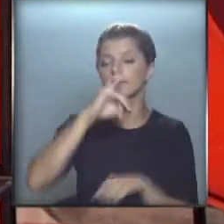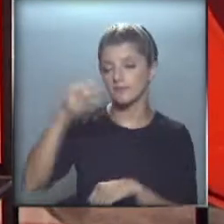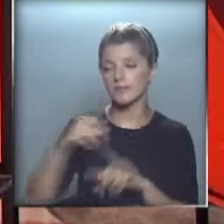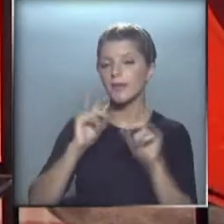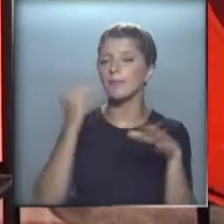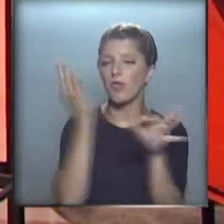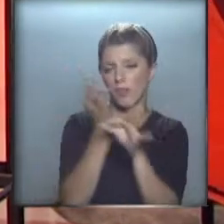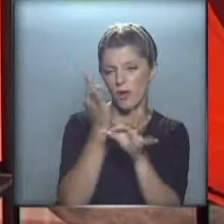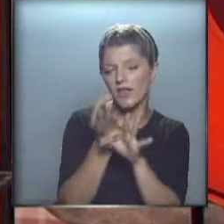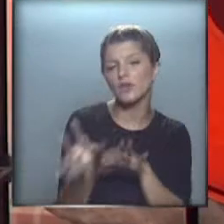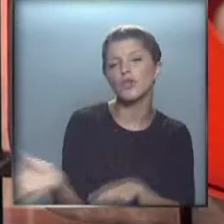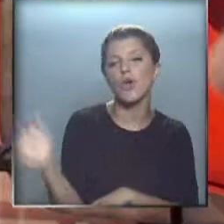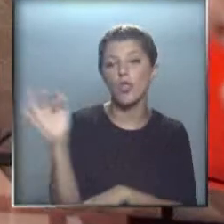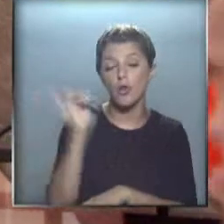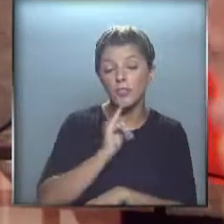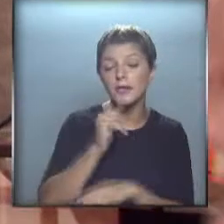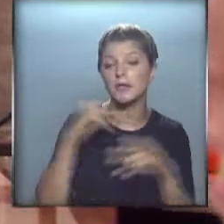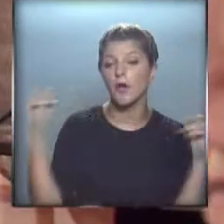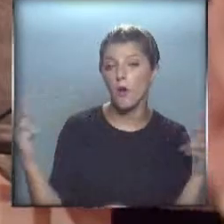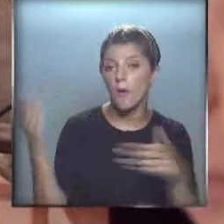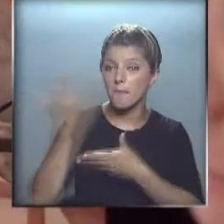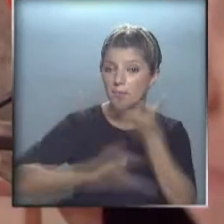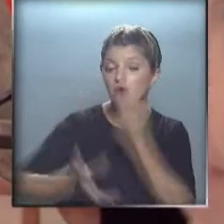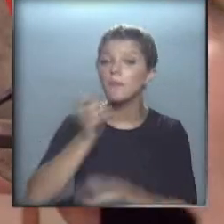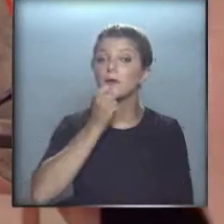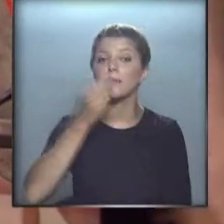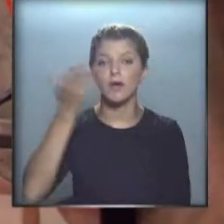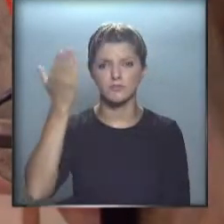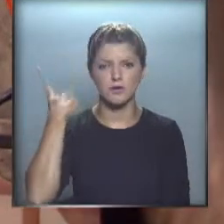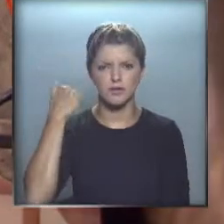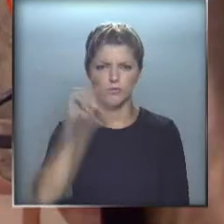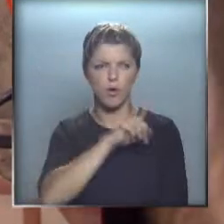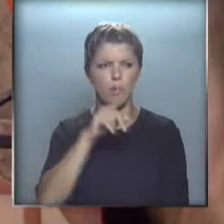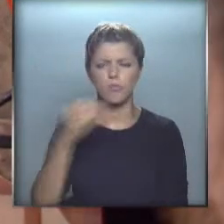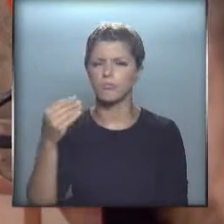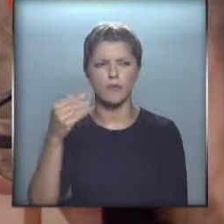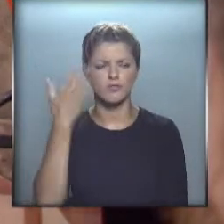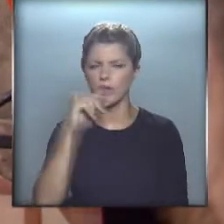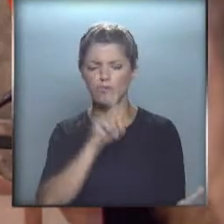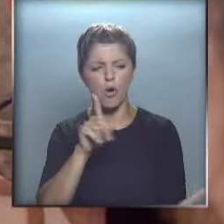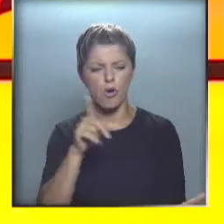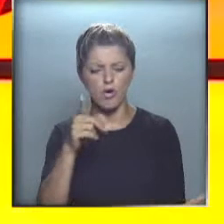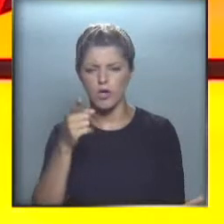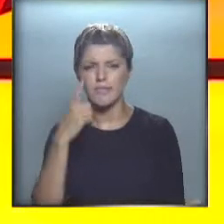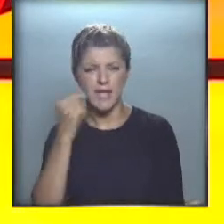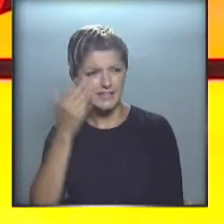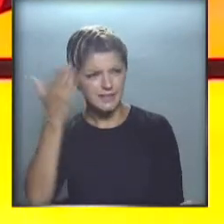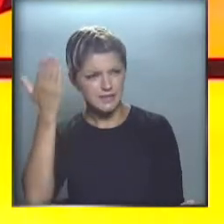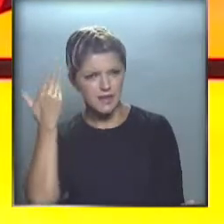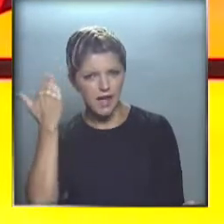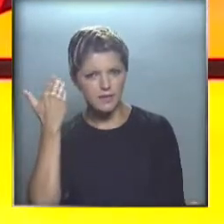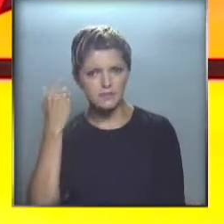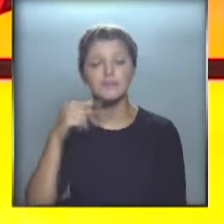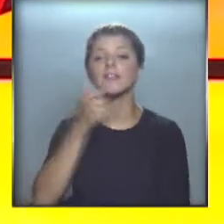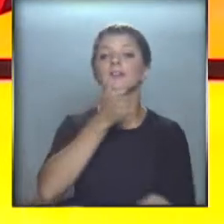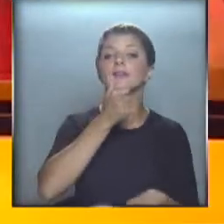también son complicados. Ayer teníamos a Camilo, no, la otra vez teníamos a Camilo que era de Río Negro. Hace un par de semanas.